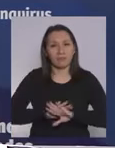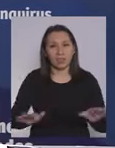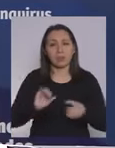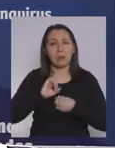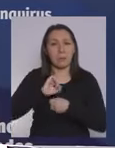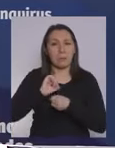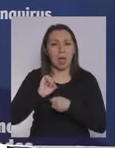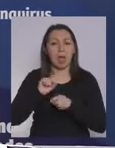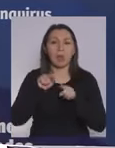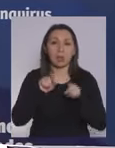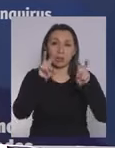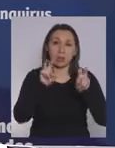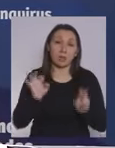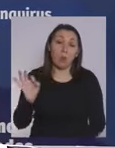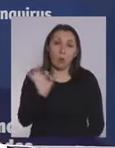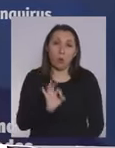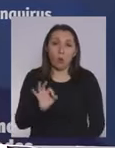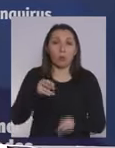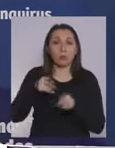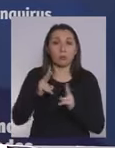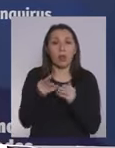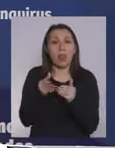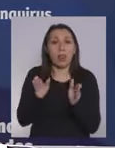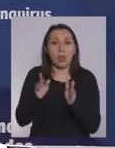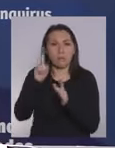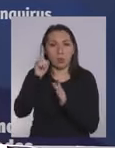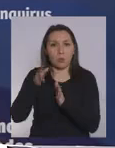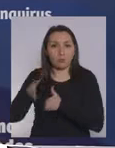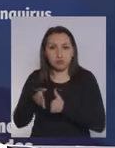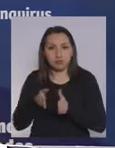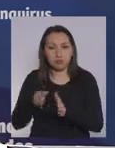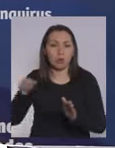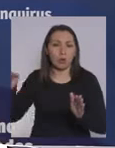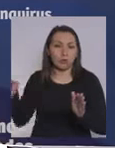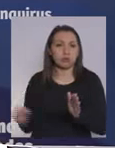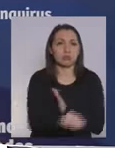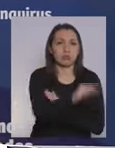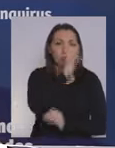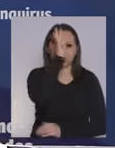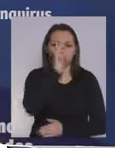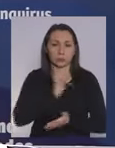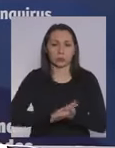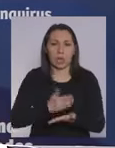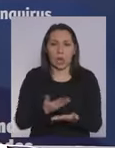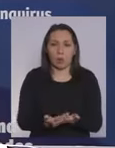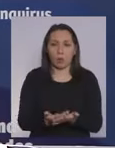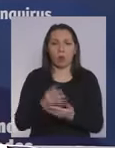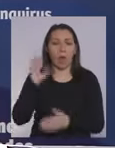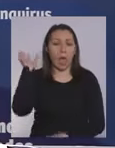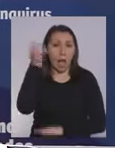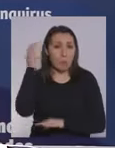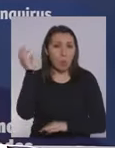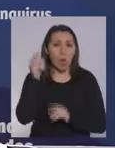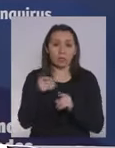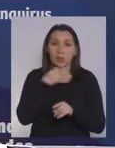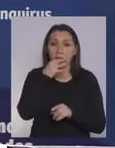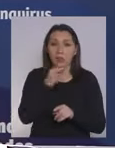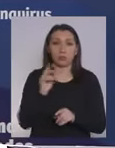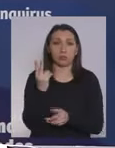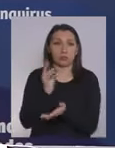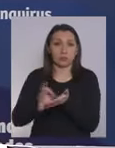paro en ese sentido o dejar libre el paso a el personal sanitario a las ambulancias como ha dicho el